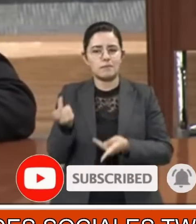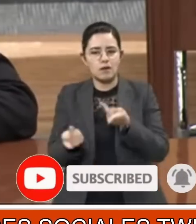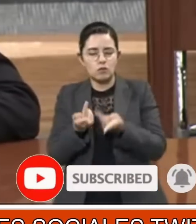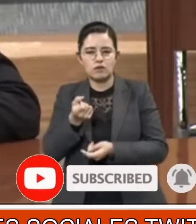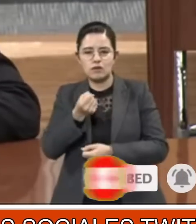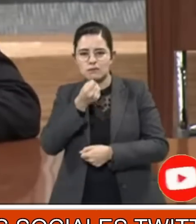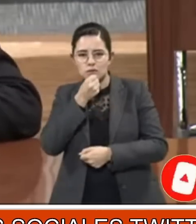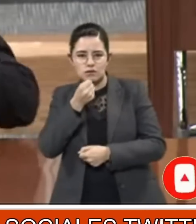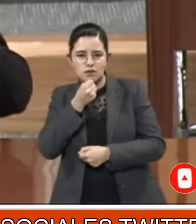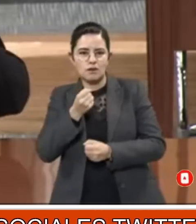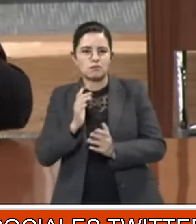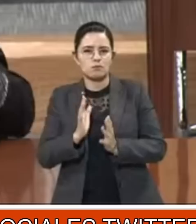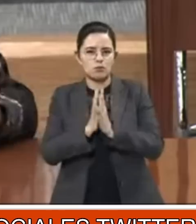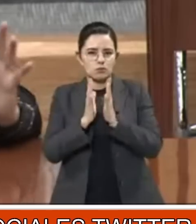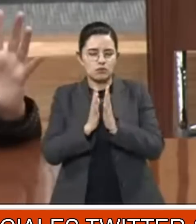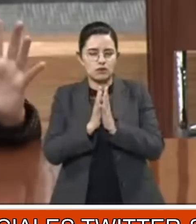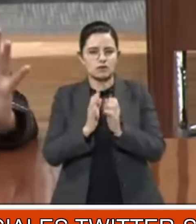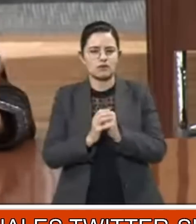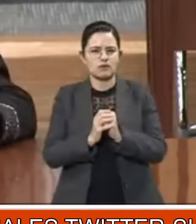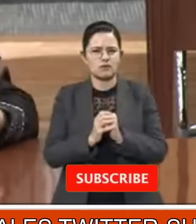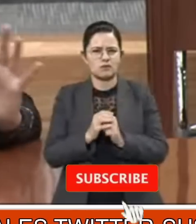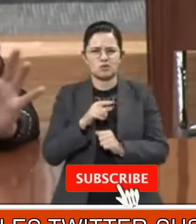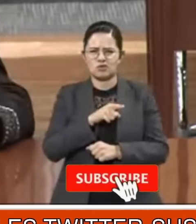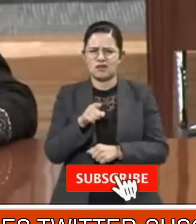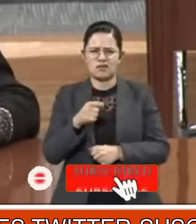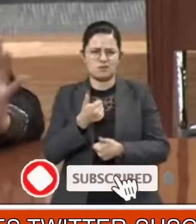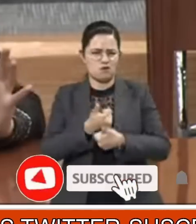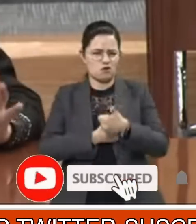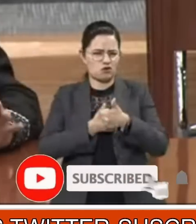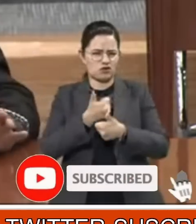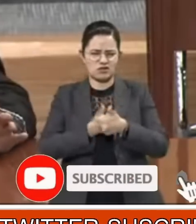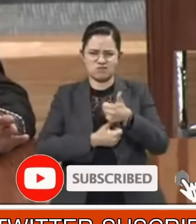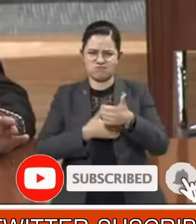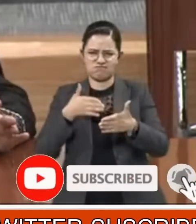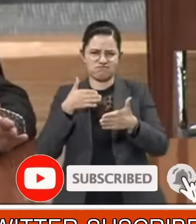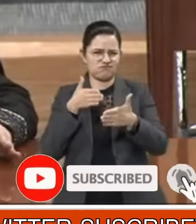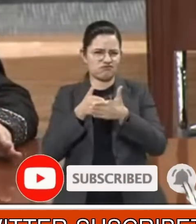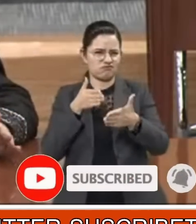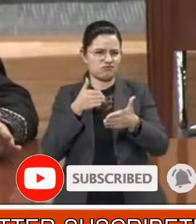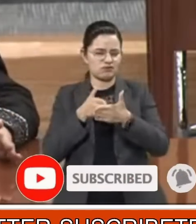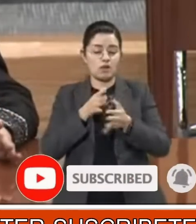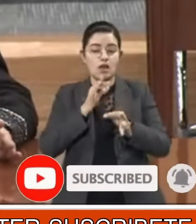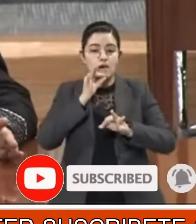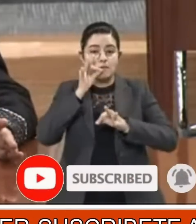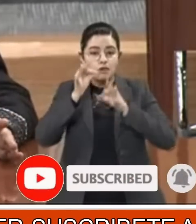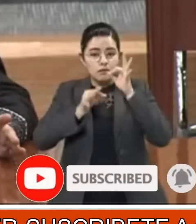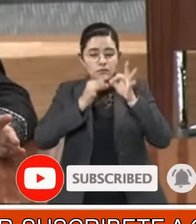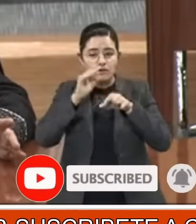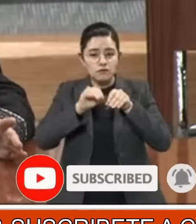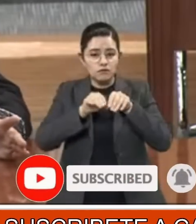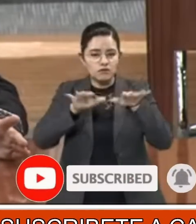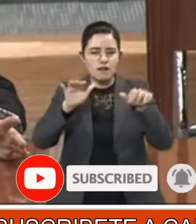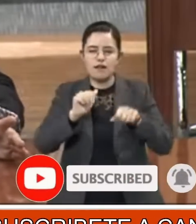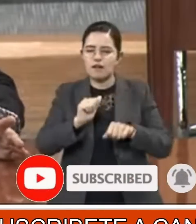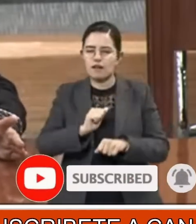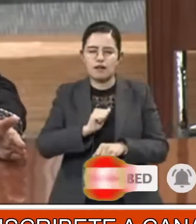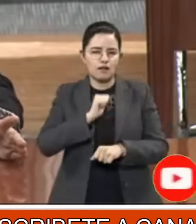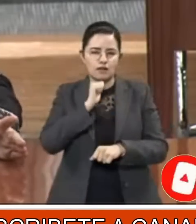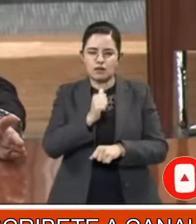la mayoría de ese dinero, adivinen a dónde fue a parar. Así es, a los